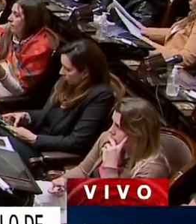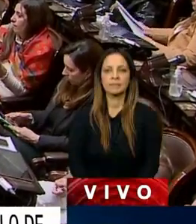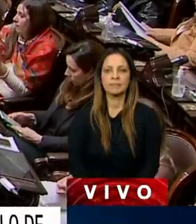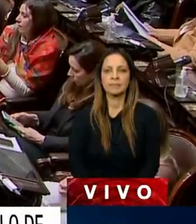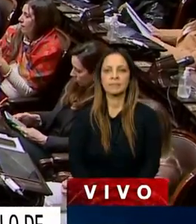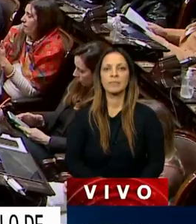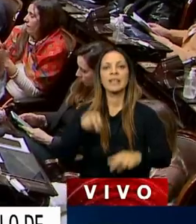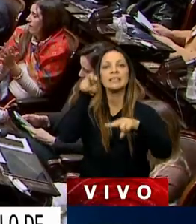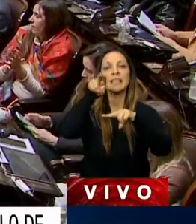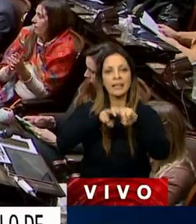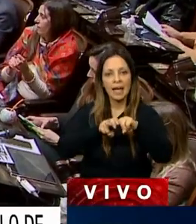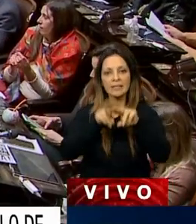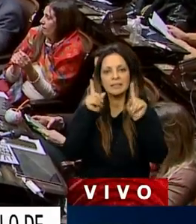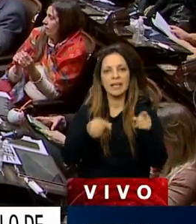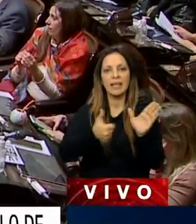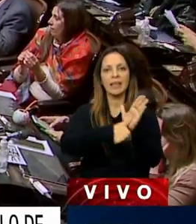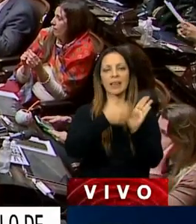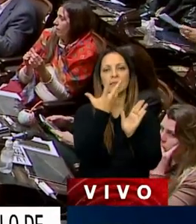Sentarse e identificarse.